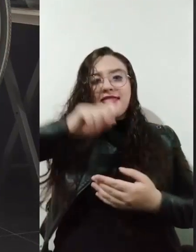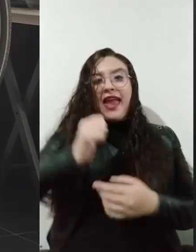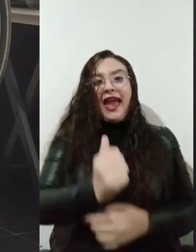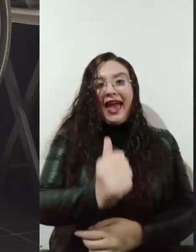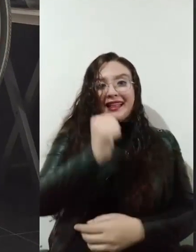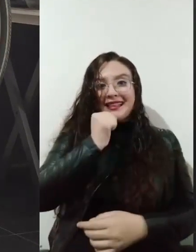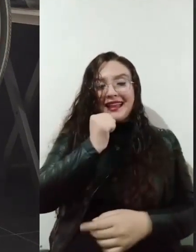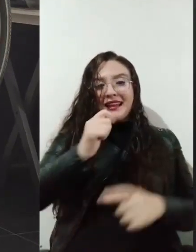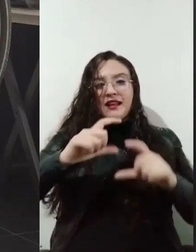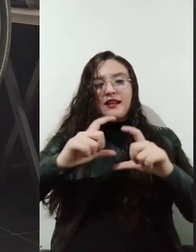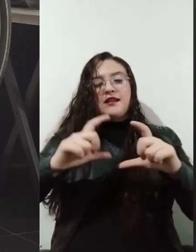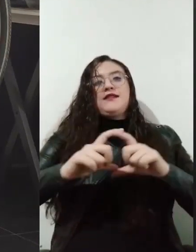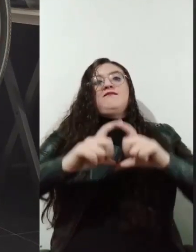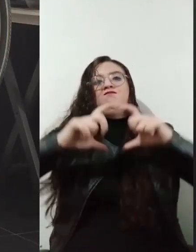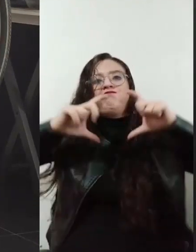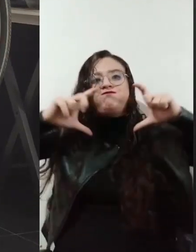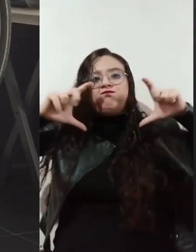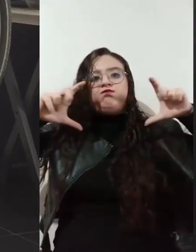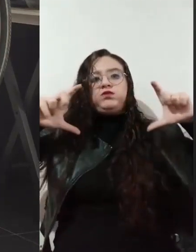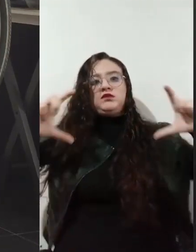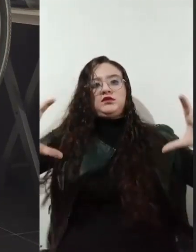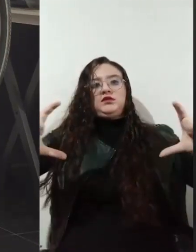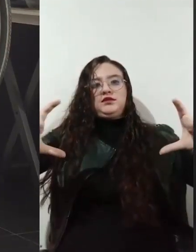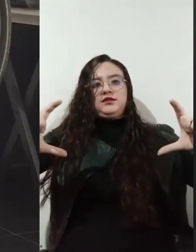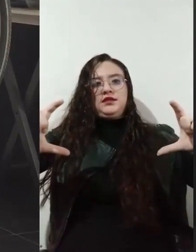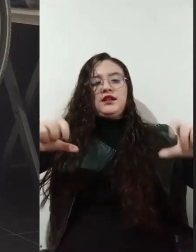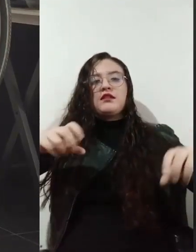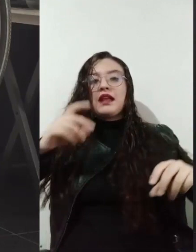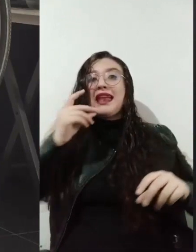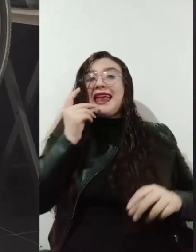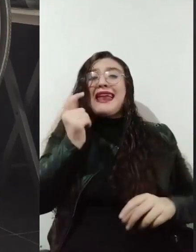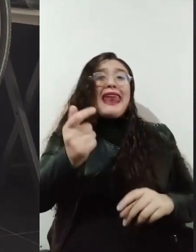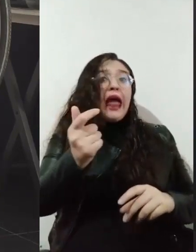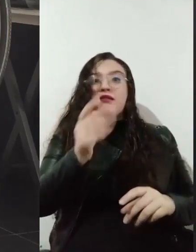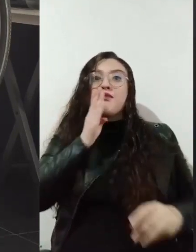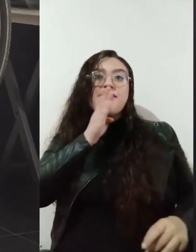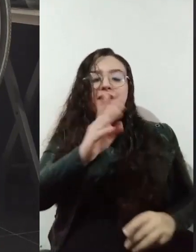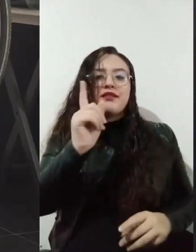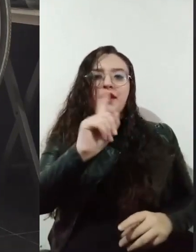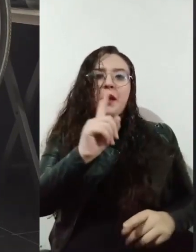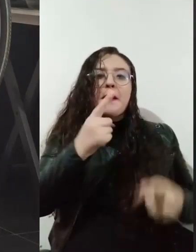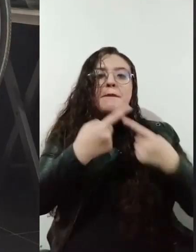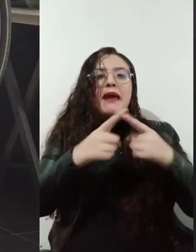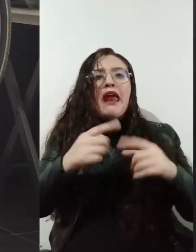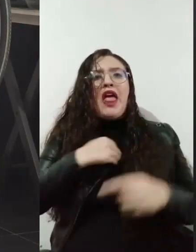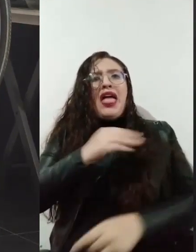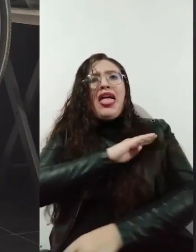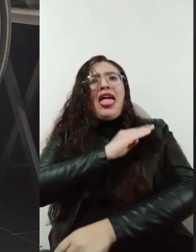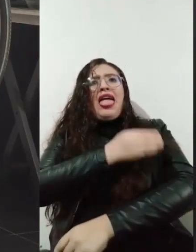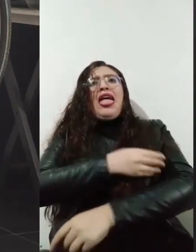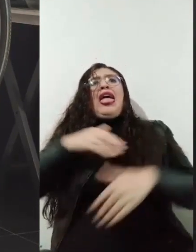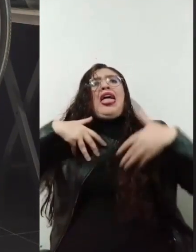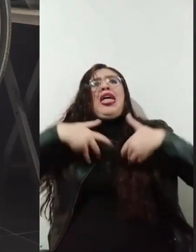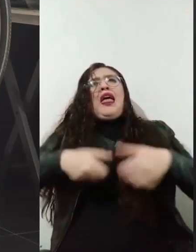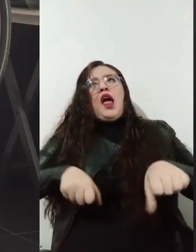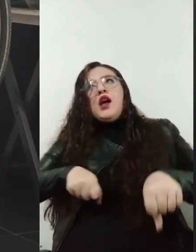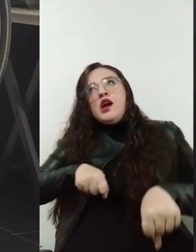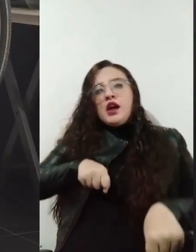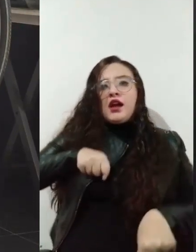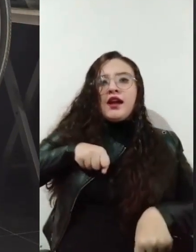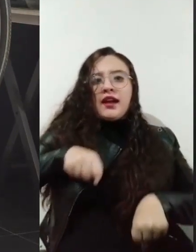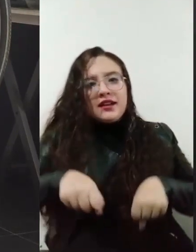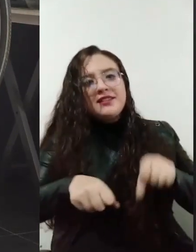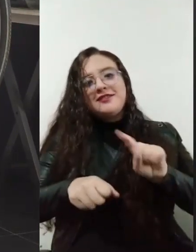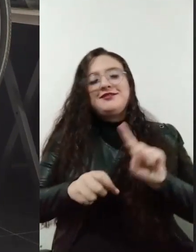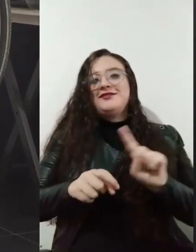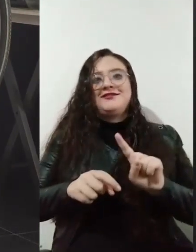colegio, por ejemplo, lo que tengo que hacer es en la parte de atrás poner el piñón más grande. Voy a andar menos rápido, pero voy a tener que hacer